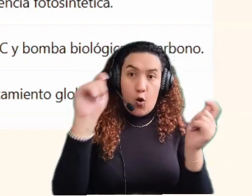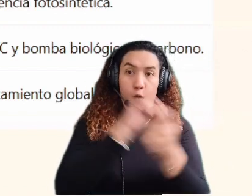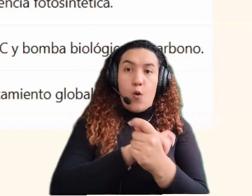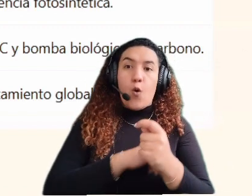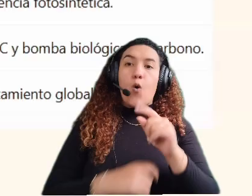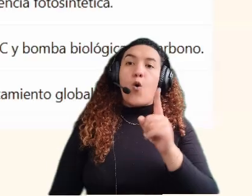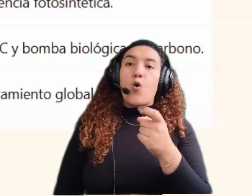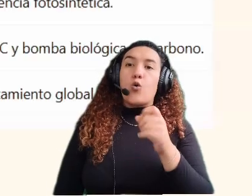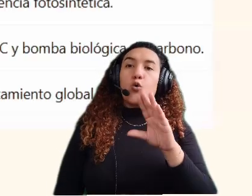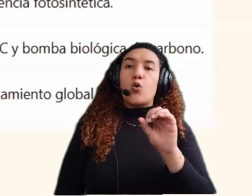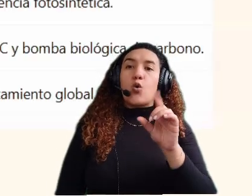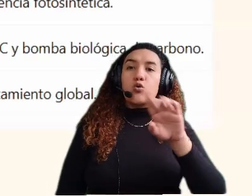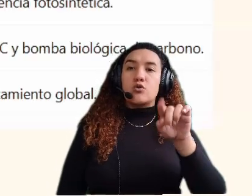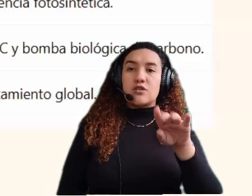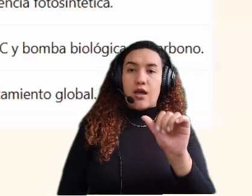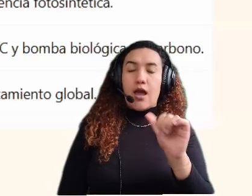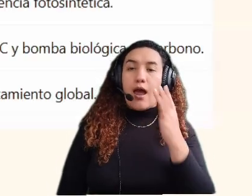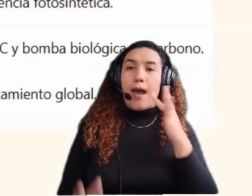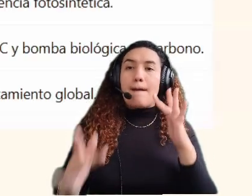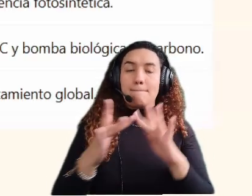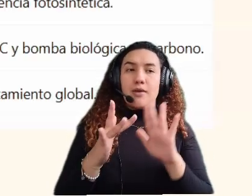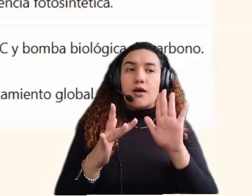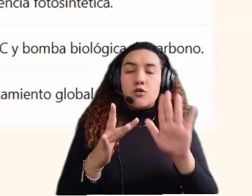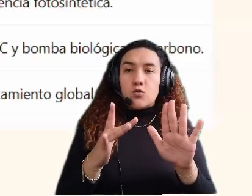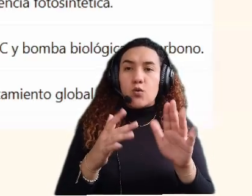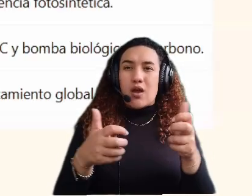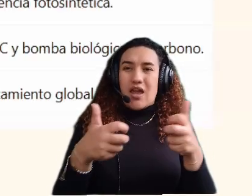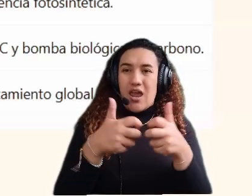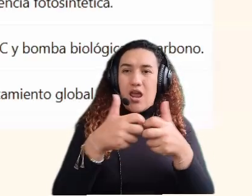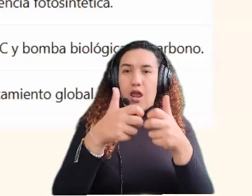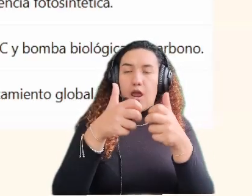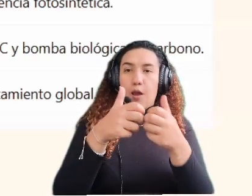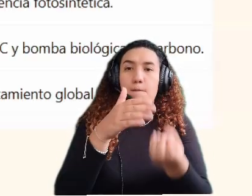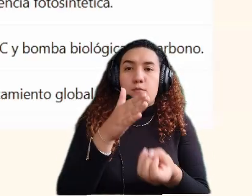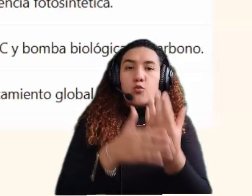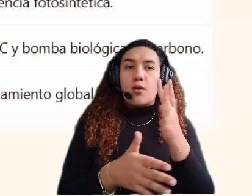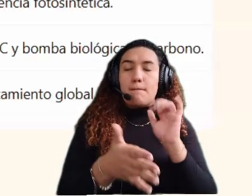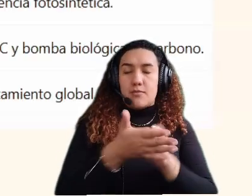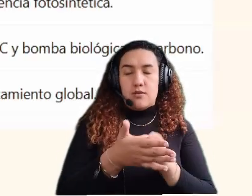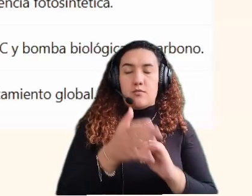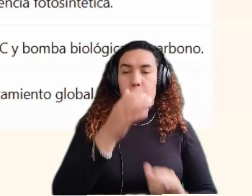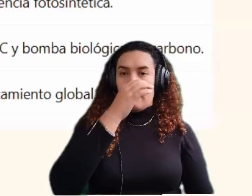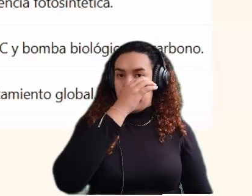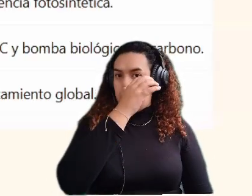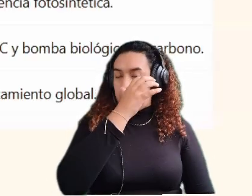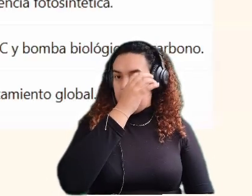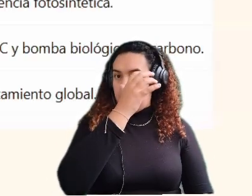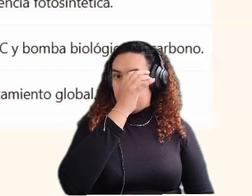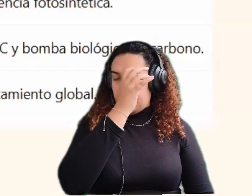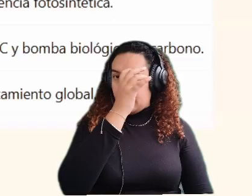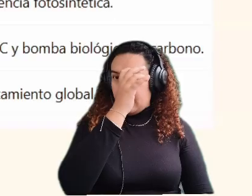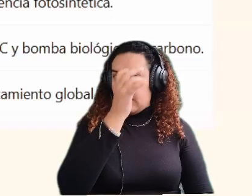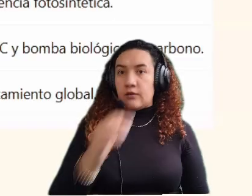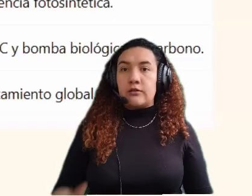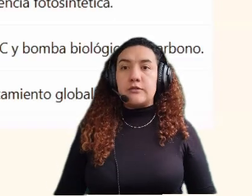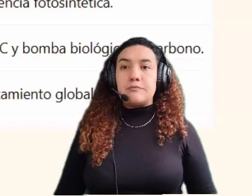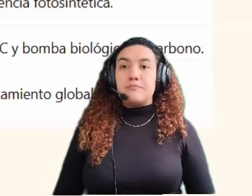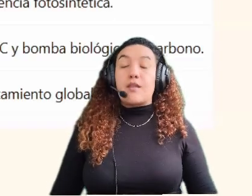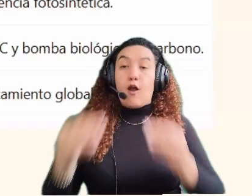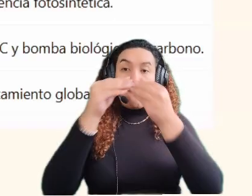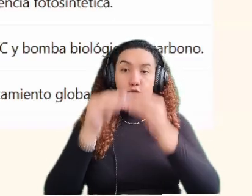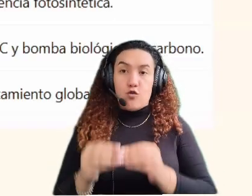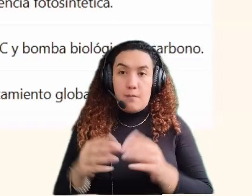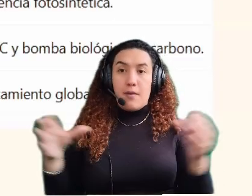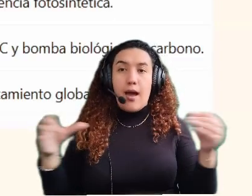en glucosa, que sería la materia orgánica, como la enzima rubisco, que sería la protagonista.